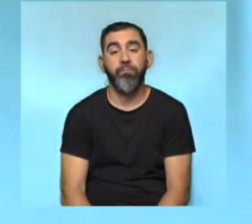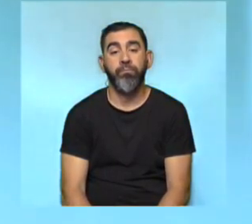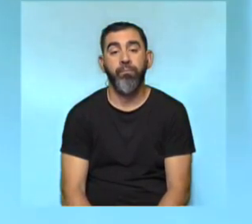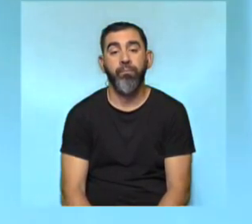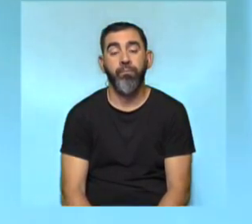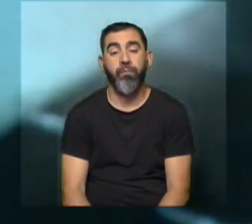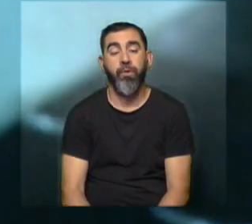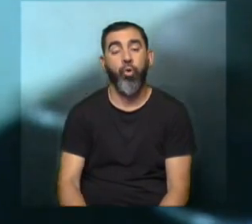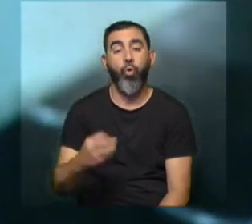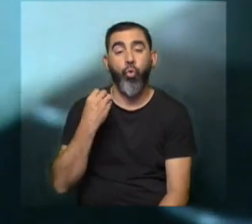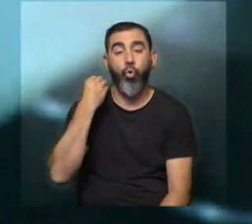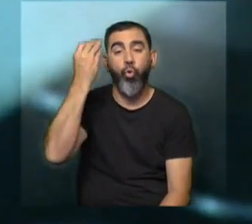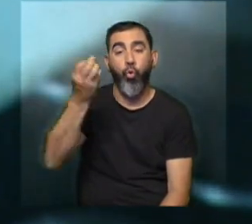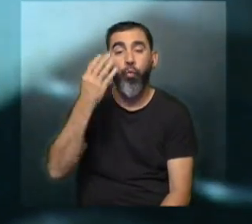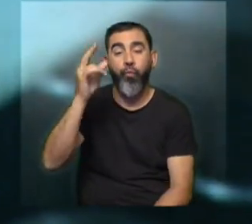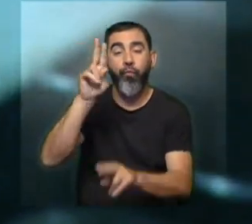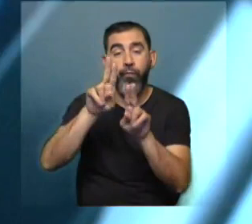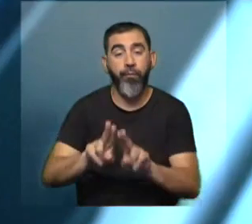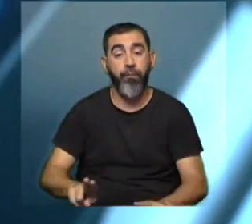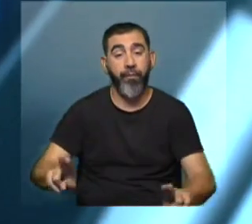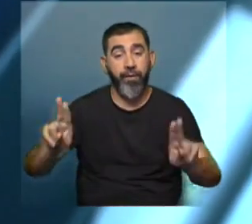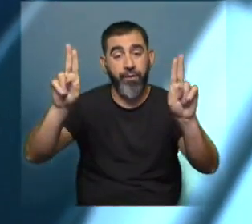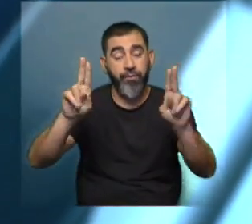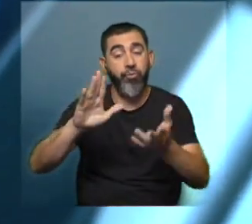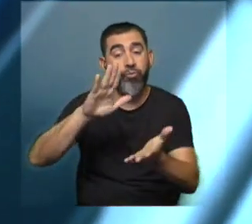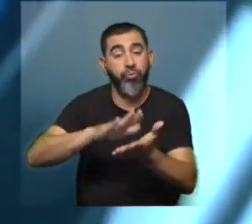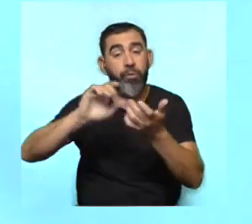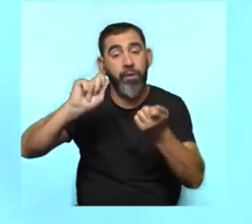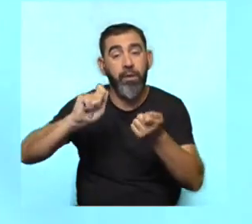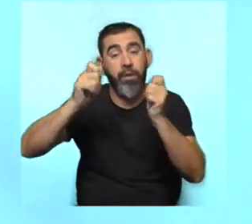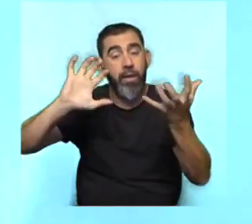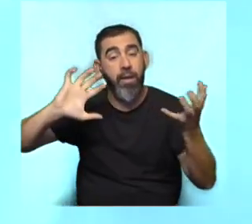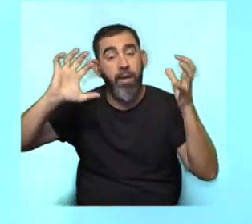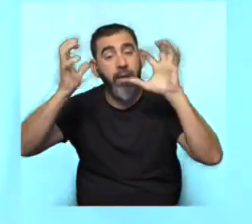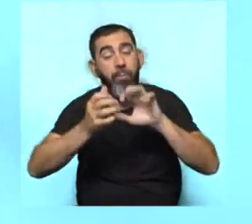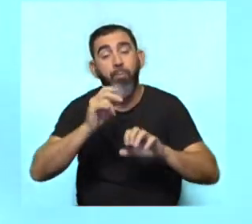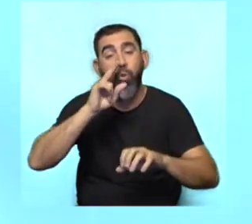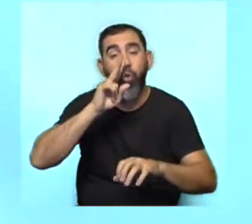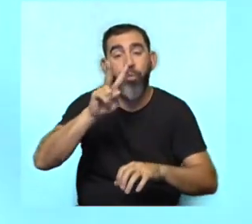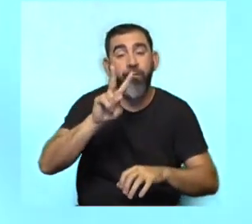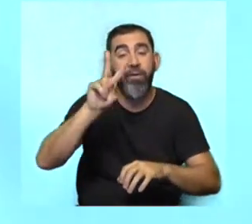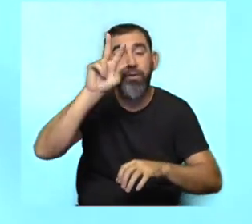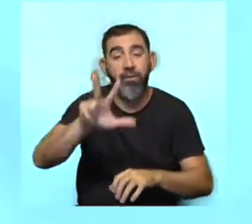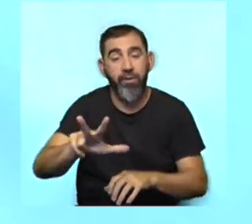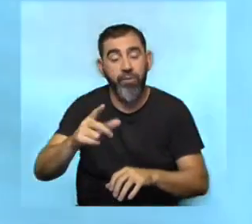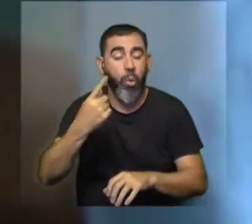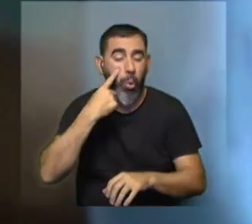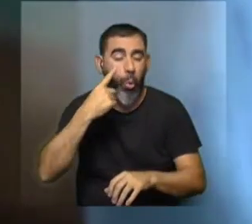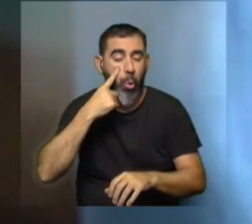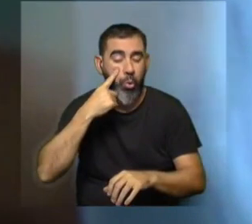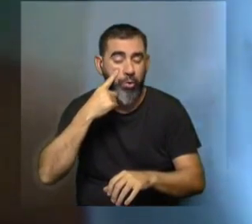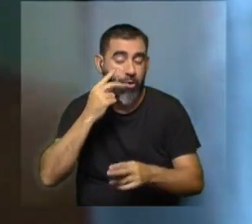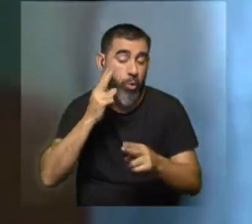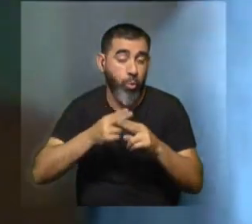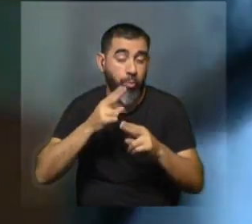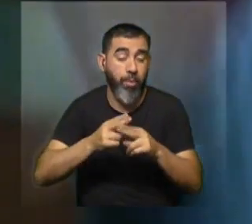La Conferencia de las Naciones Unidas sobre el Cambio Climático de 2023, mucho más conocida globalmente